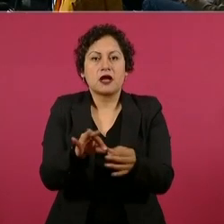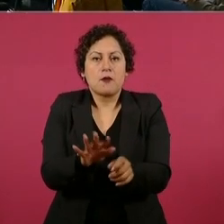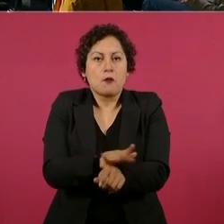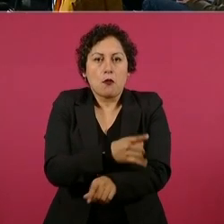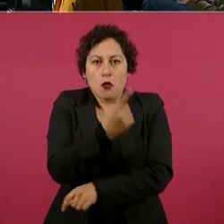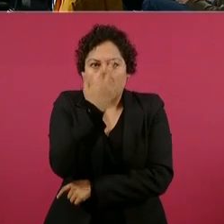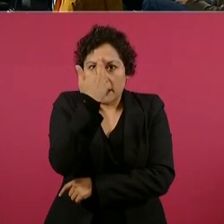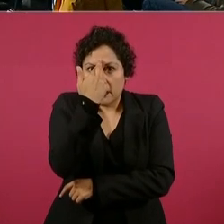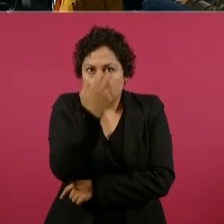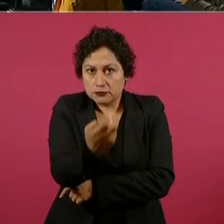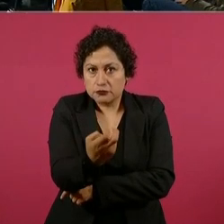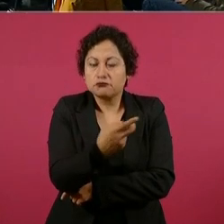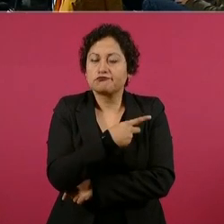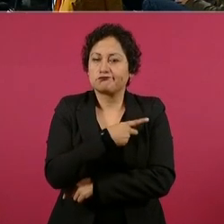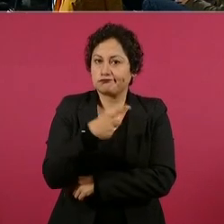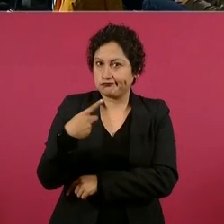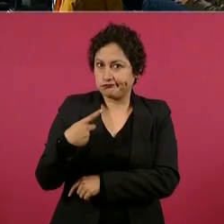por qué